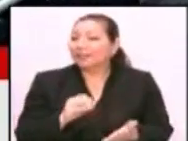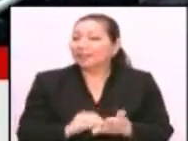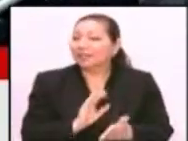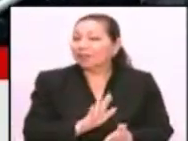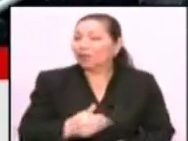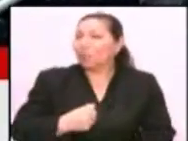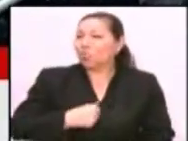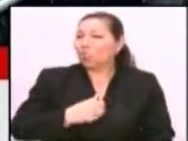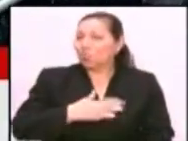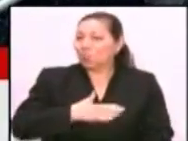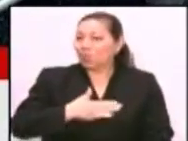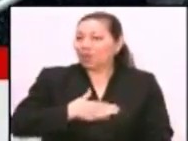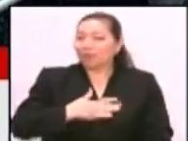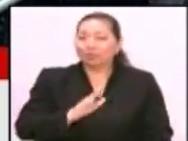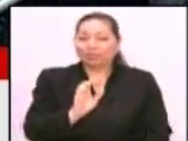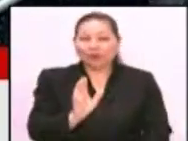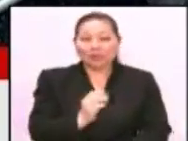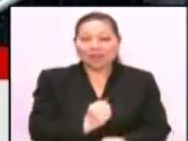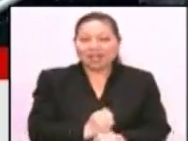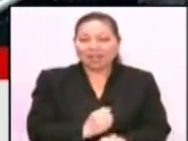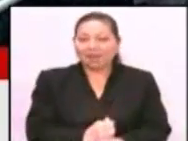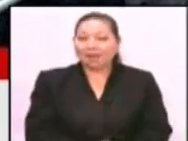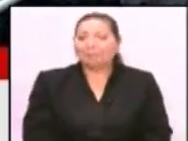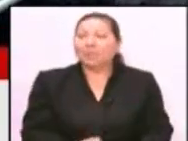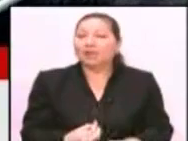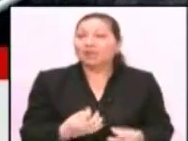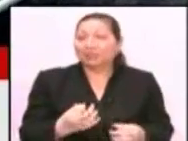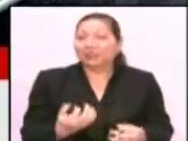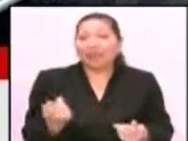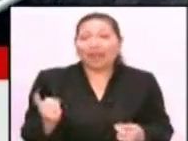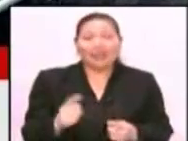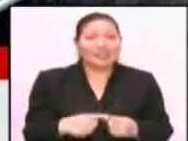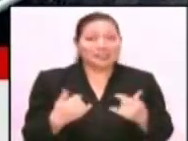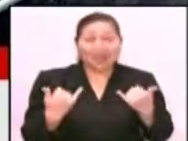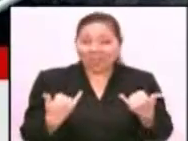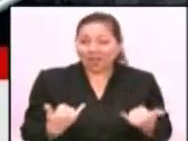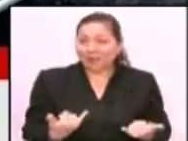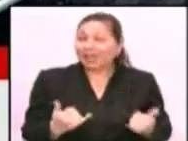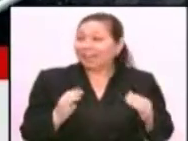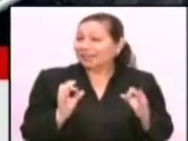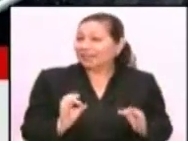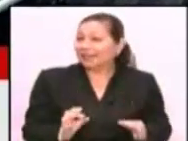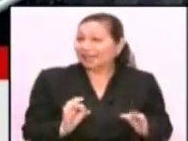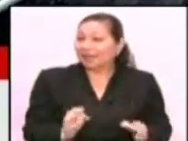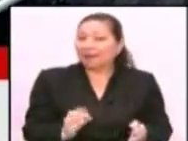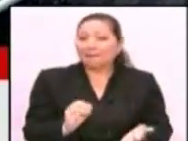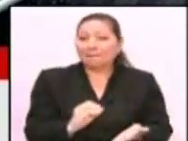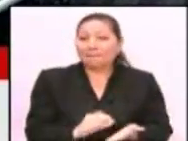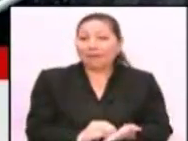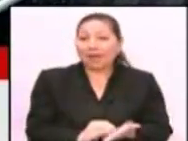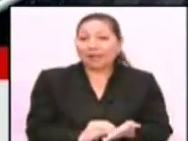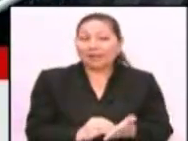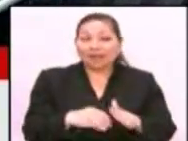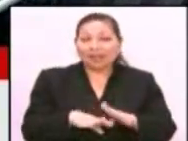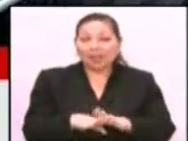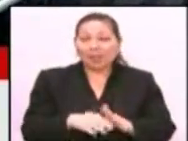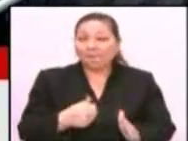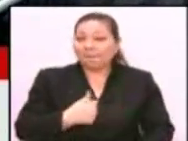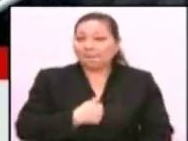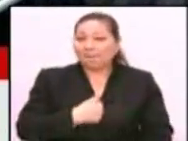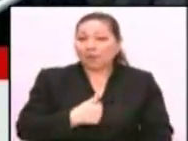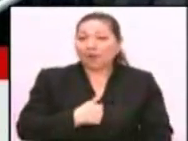ellos dueños de su propio trabajo. Porque es verdad que hasta ahora siempre ha funcionado más que el interno sea